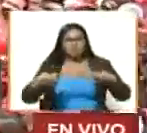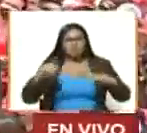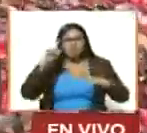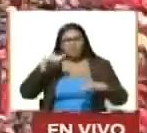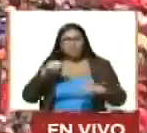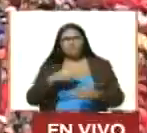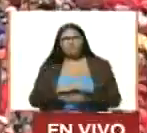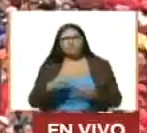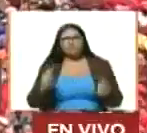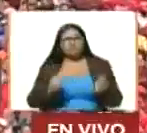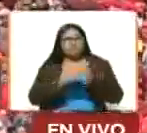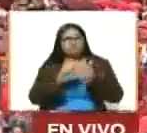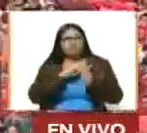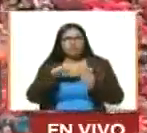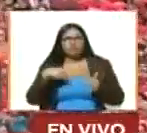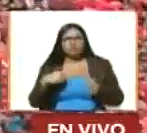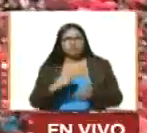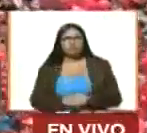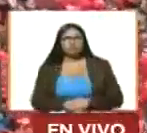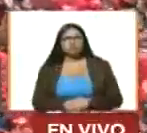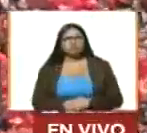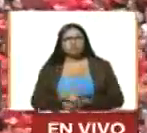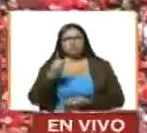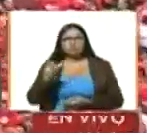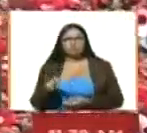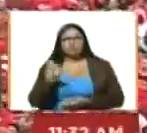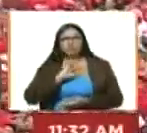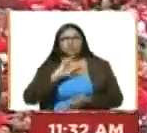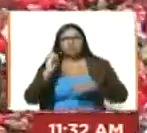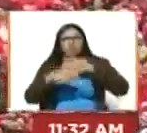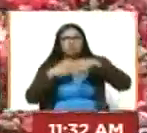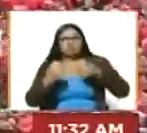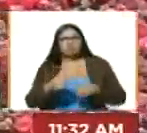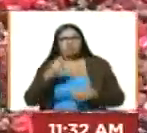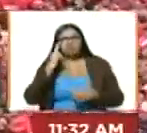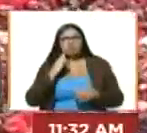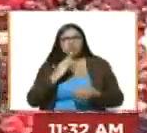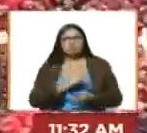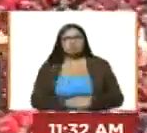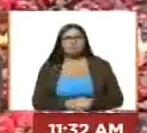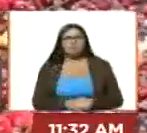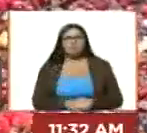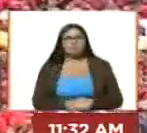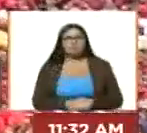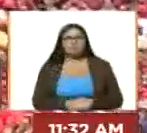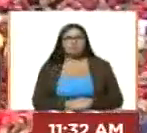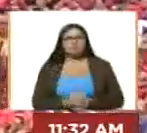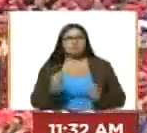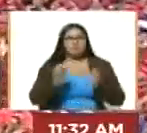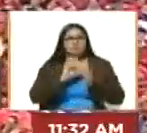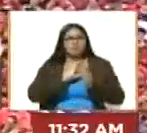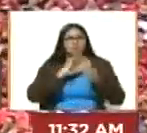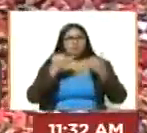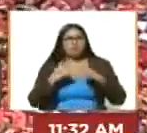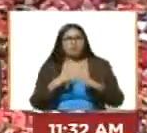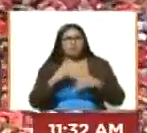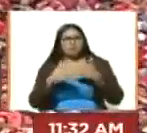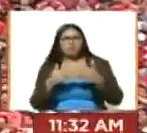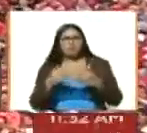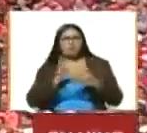está con nosotros un soldado de la Revolución Bolivariana, un auténtico hijo